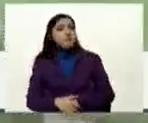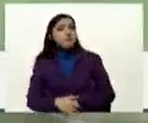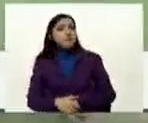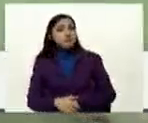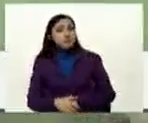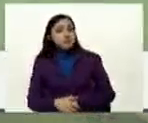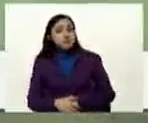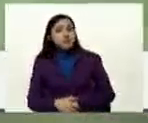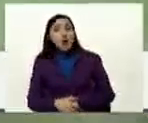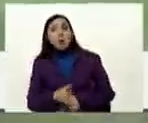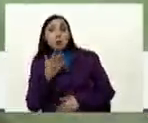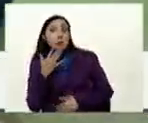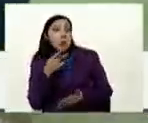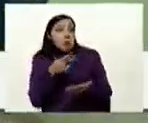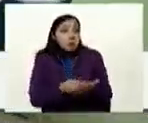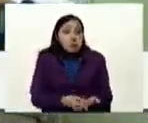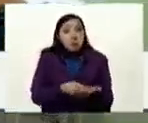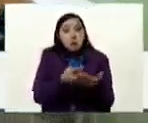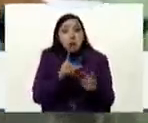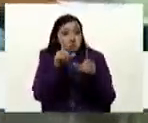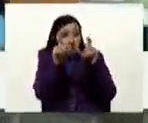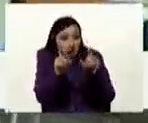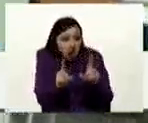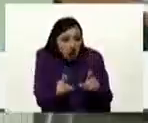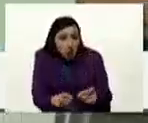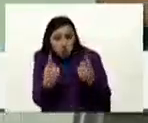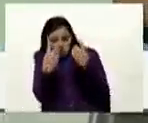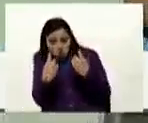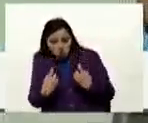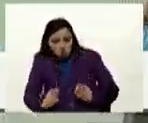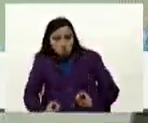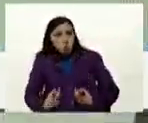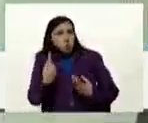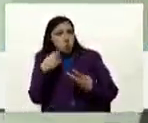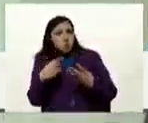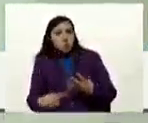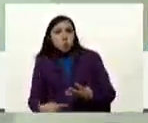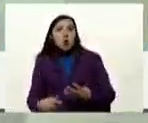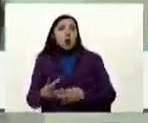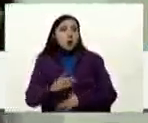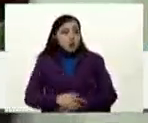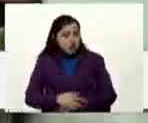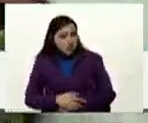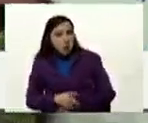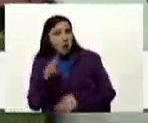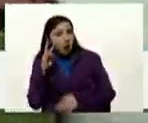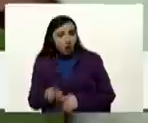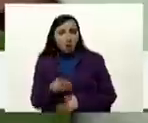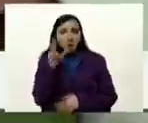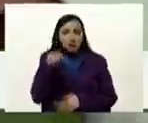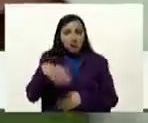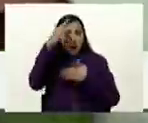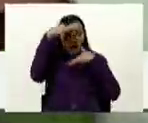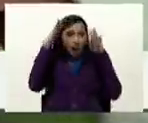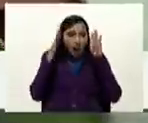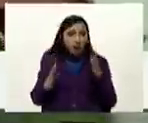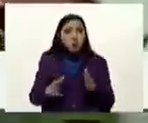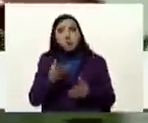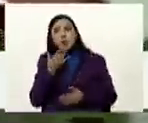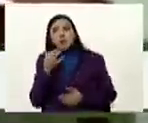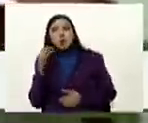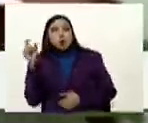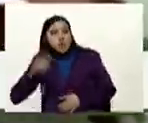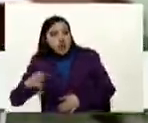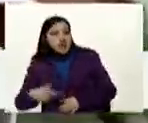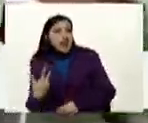disponibles, donde van a ser pesados, evaluados a nivel de ORL, y se hacen las indicaciones a los servicios que requieran, en laboratorios, rayos